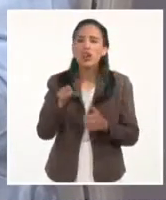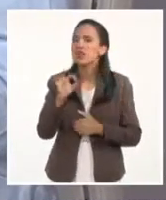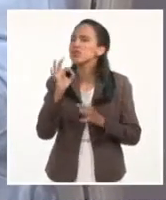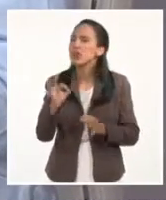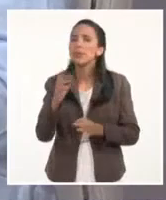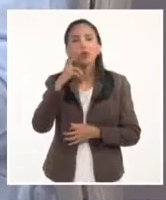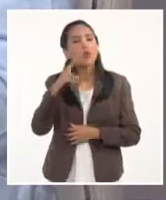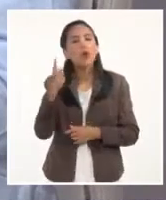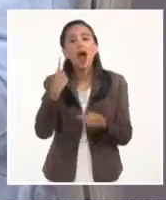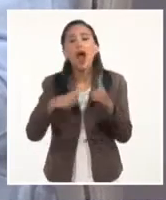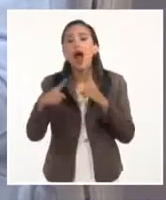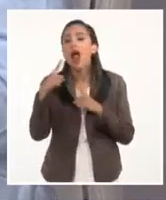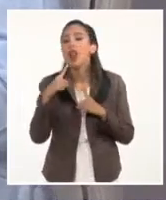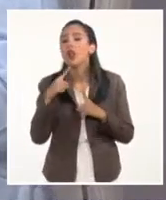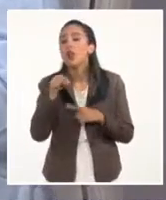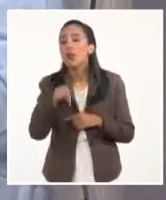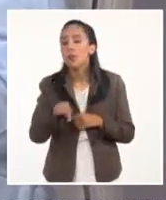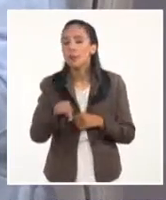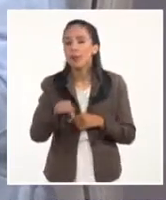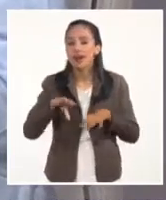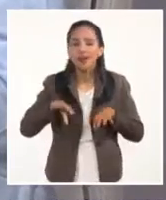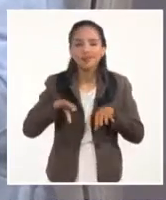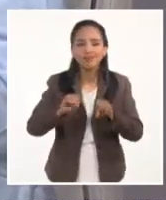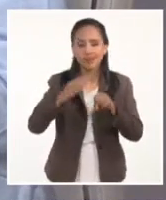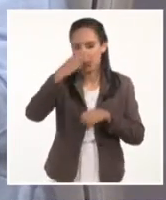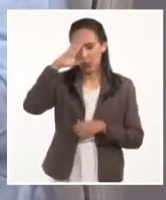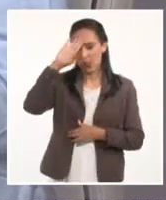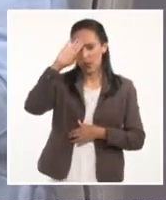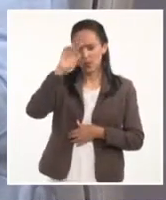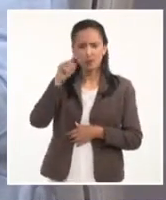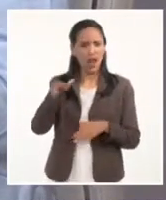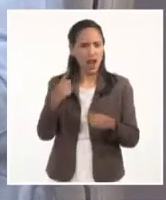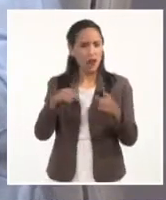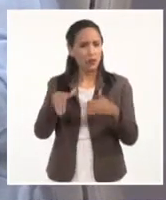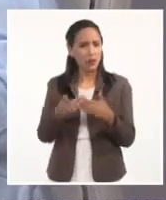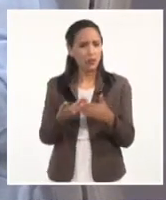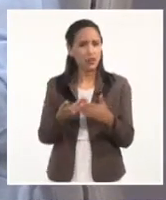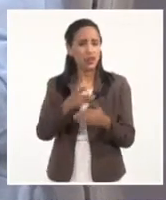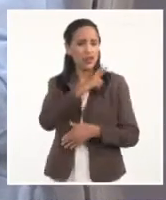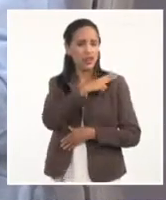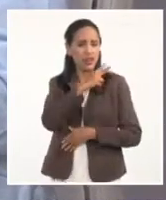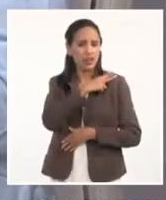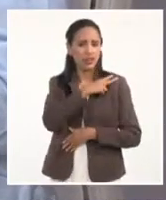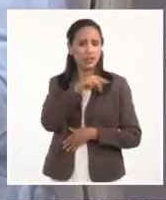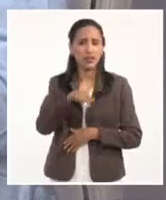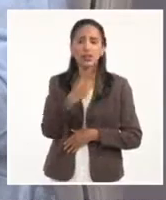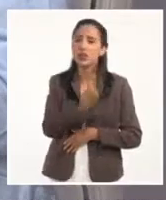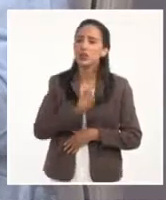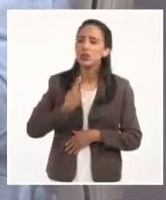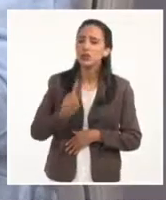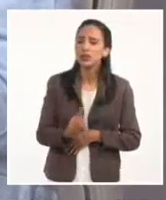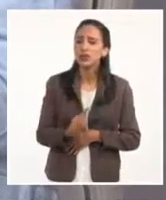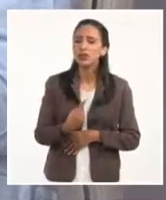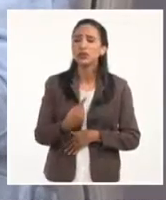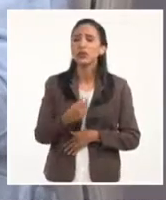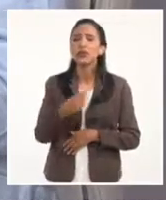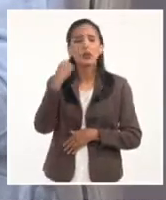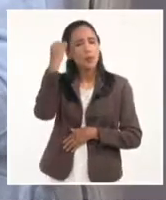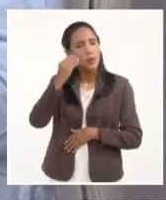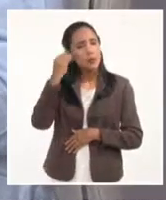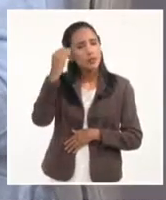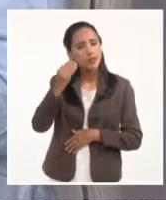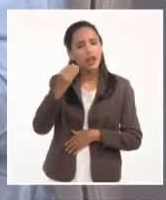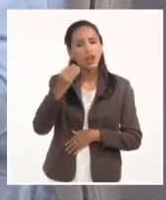provocación y unos días antes de esto algunas autoridades norteamericana había dicho bueno estamos pensando permitir nuevamente la remesa permitir